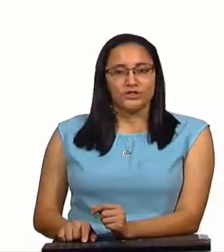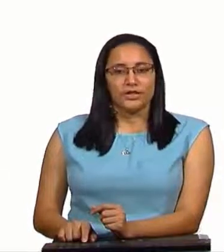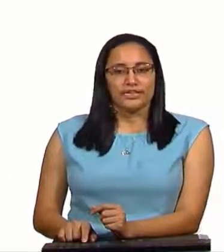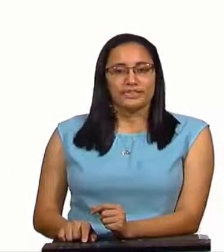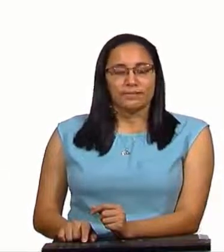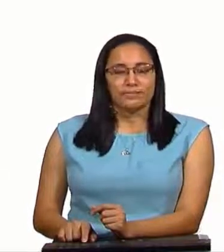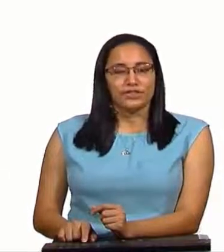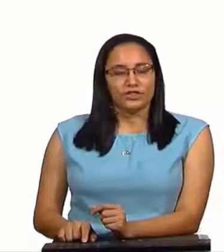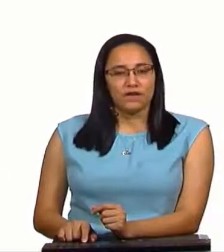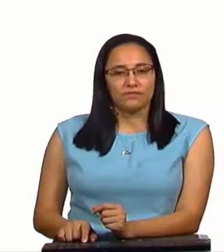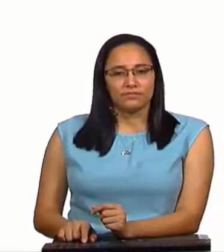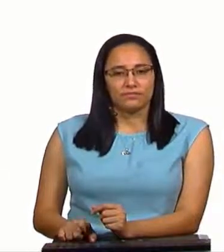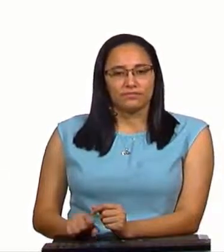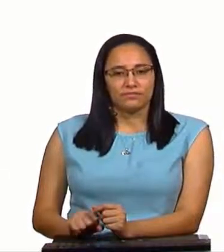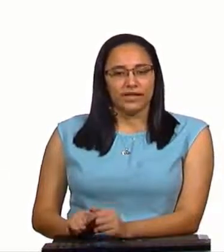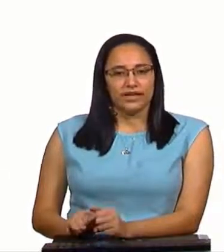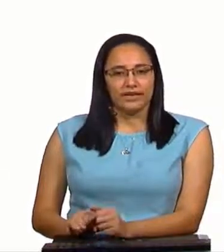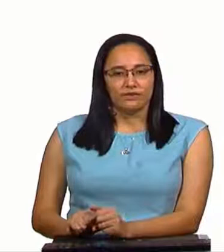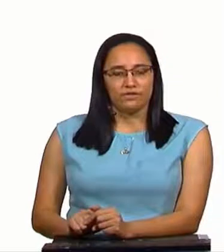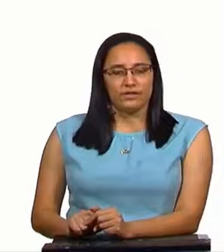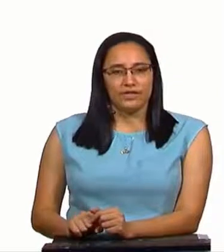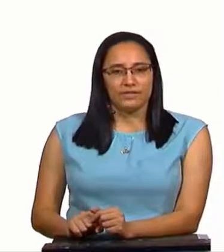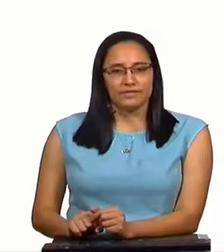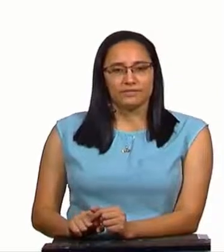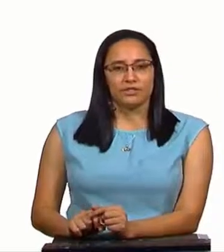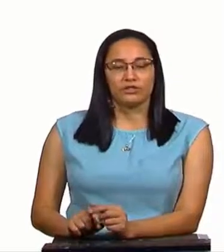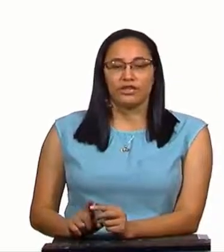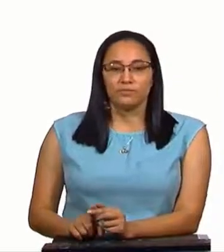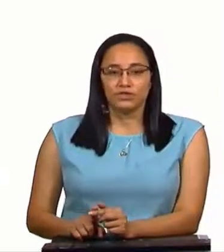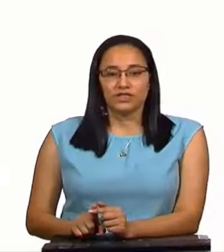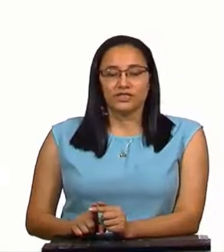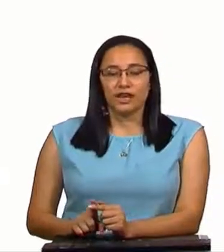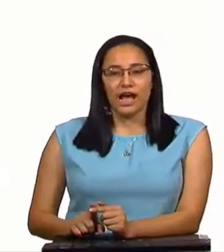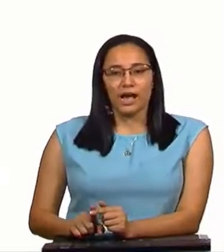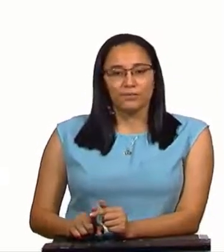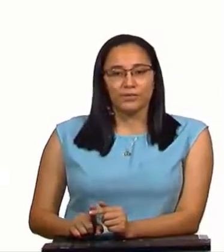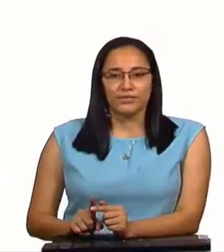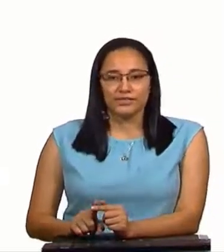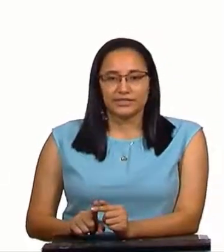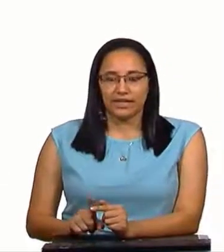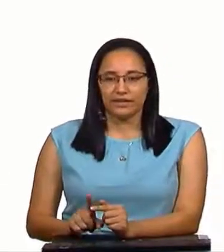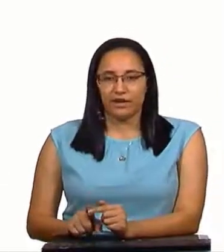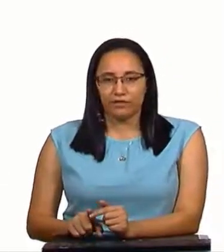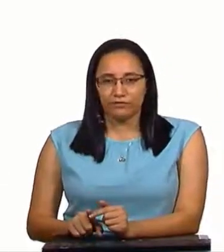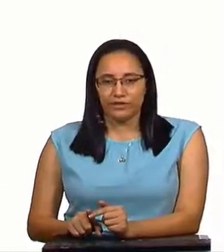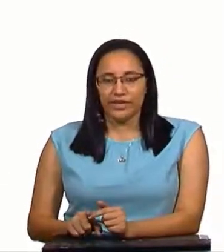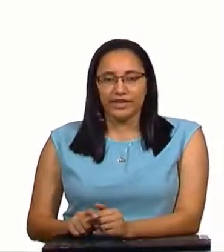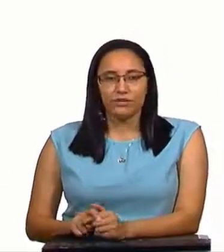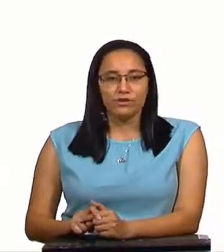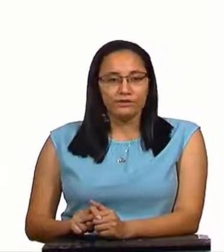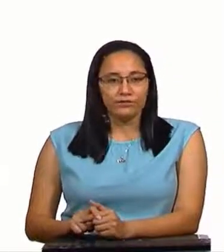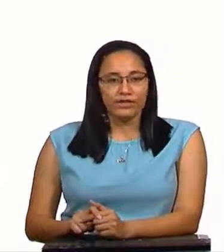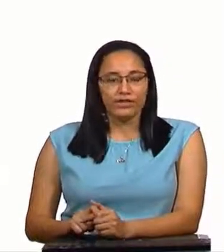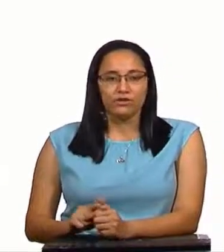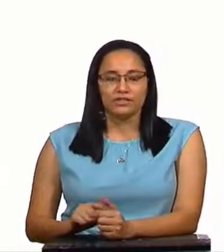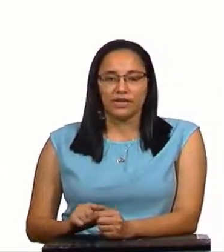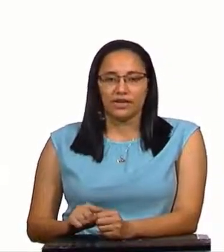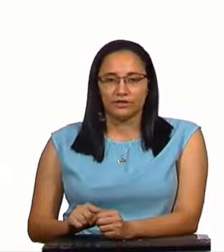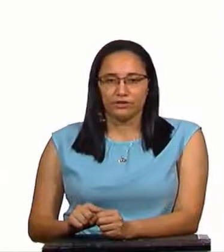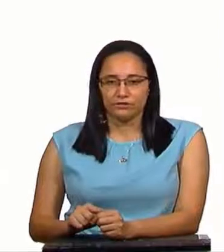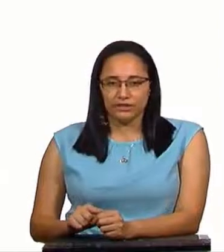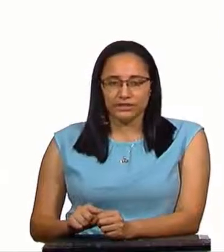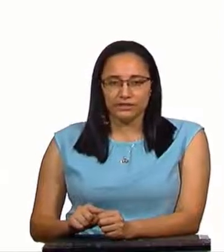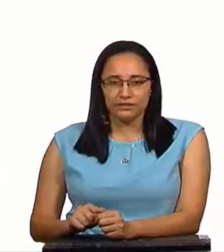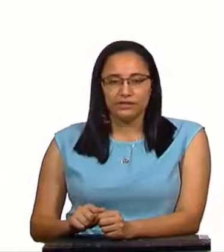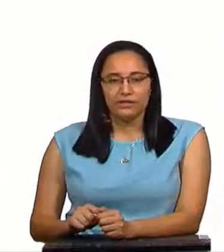She shouldn't accept the job. Ella no debería de aceptar. Entonces tenemos, she's not happy with the salary offered. Ella no es feliz con el